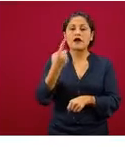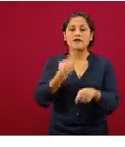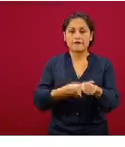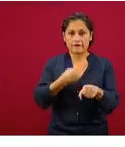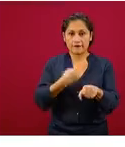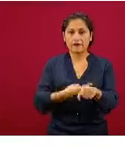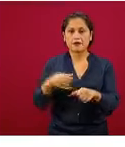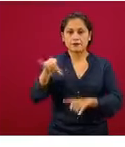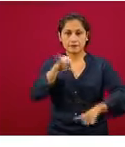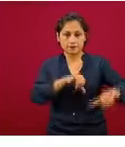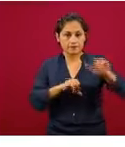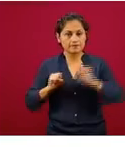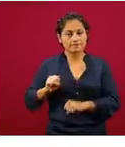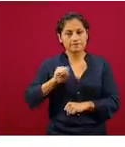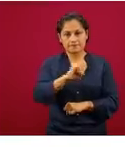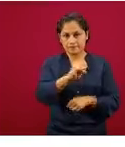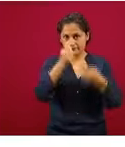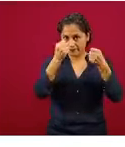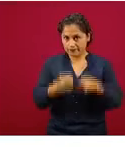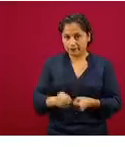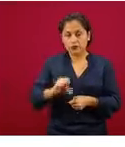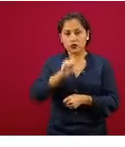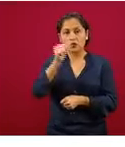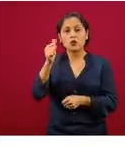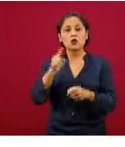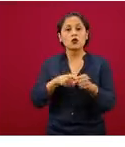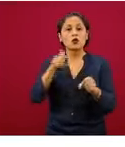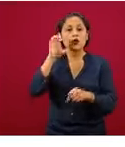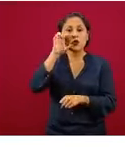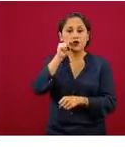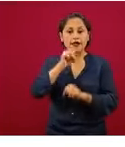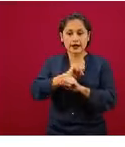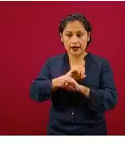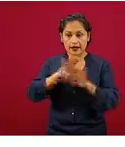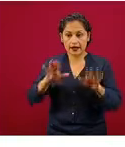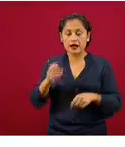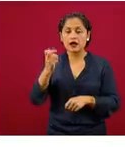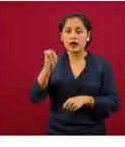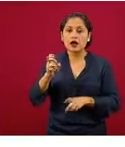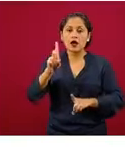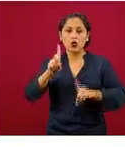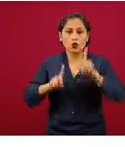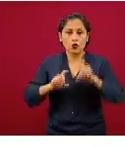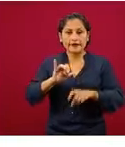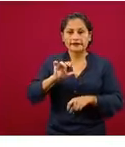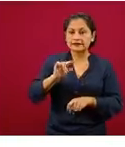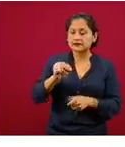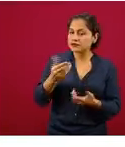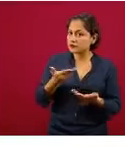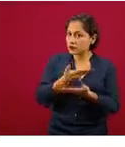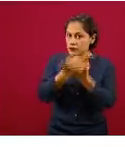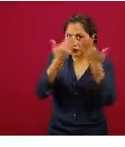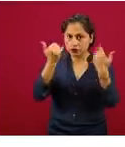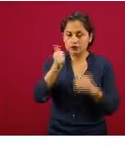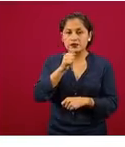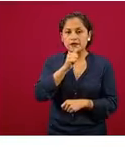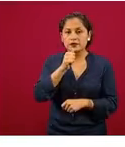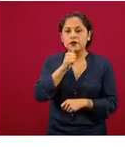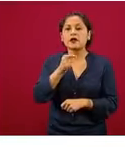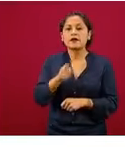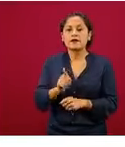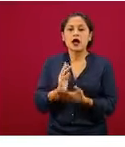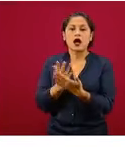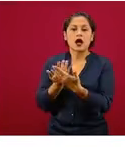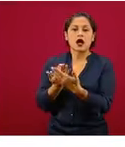por laboratorio, el color naranja claro se consideran todavía un sospechosos, en el sentido de que tienen una muestra de laboratorio que